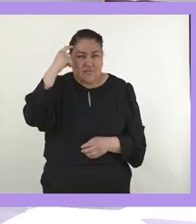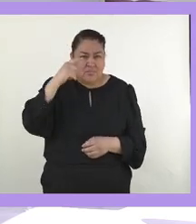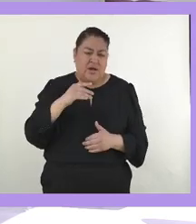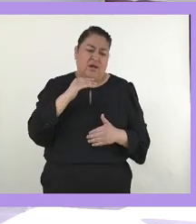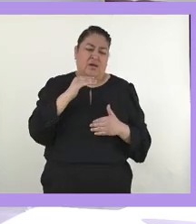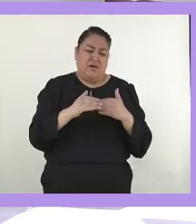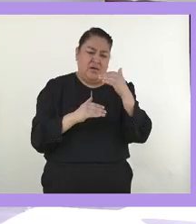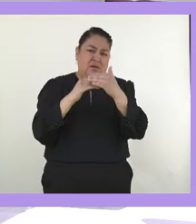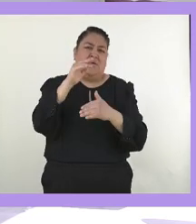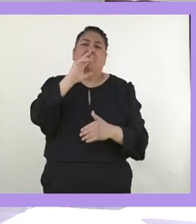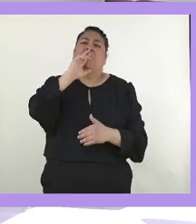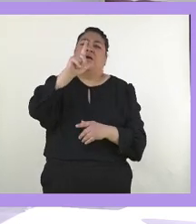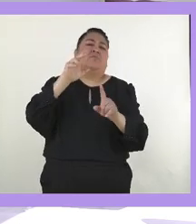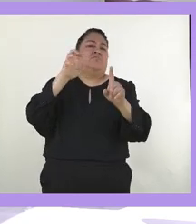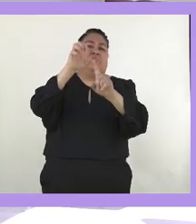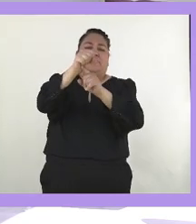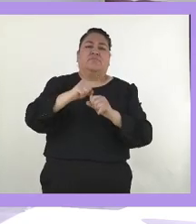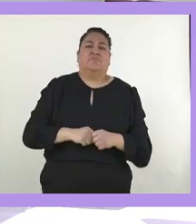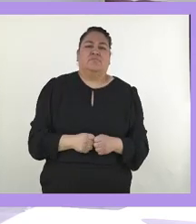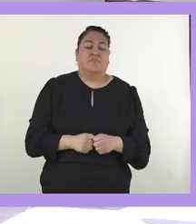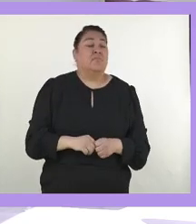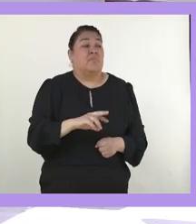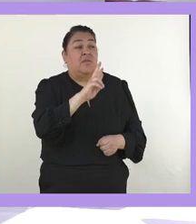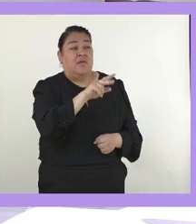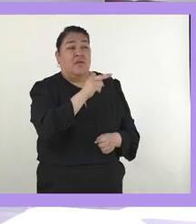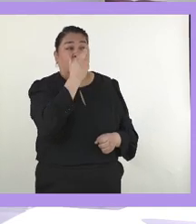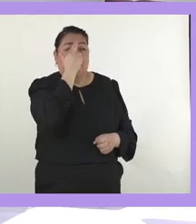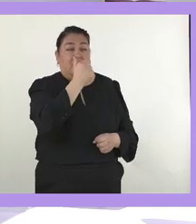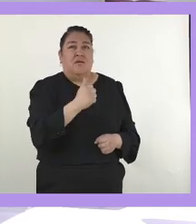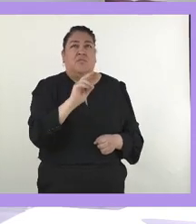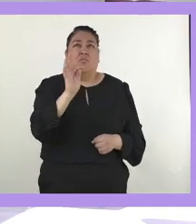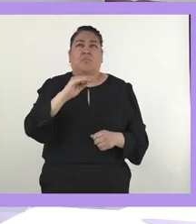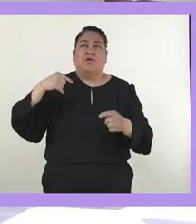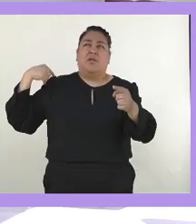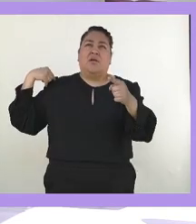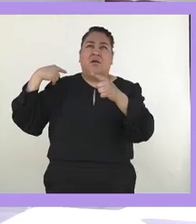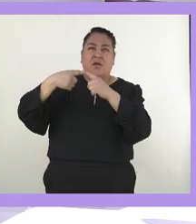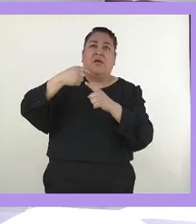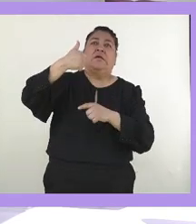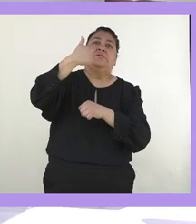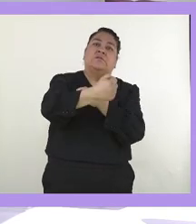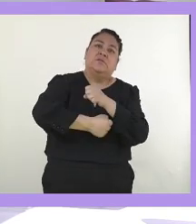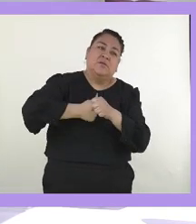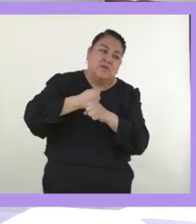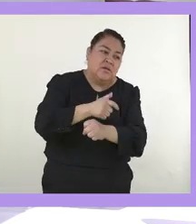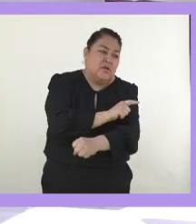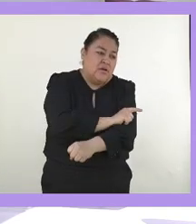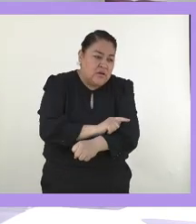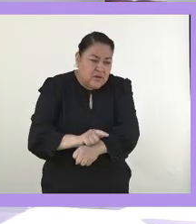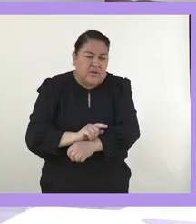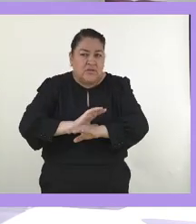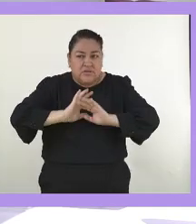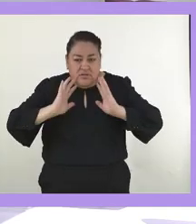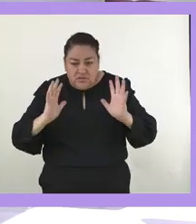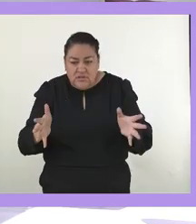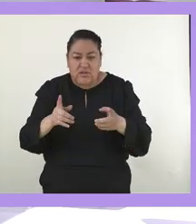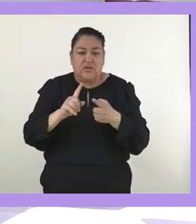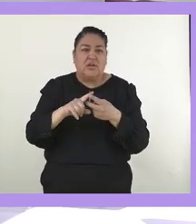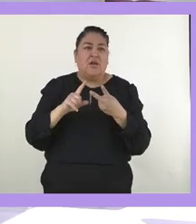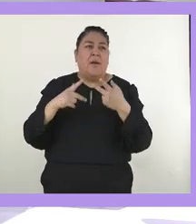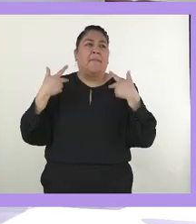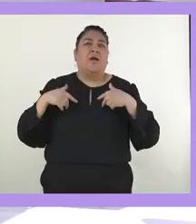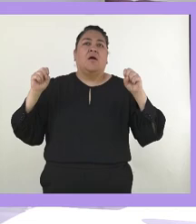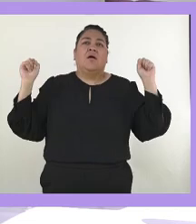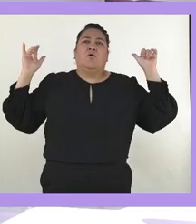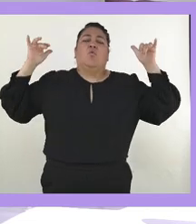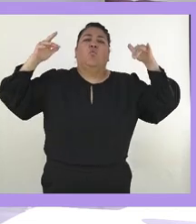objetivo que tenemos Sí porque es muy fácil tal vez de decir Bueno ya van casi seis años de Liga se tienen finales con récord de de asistencia